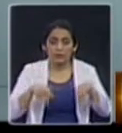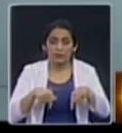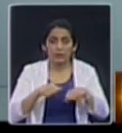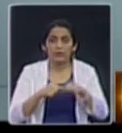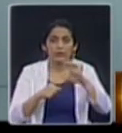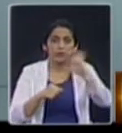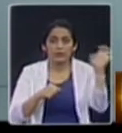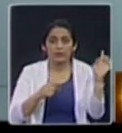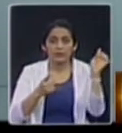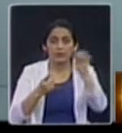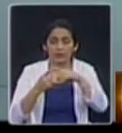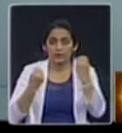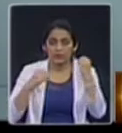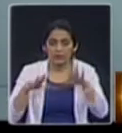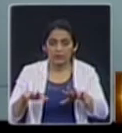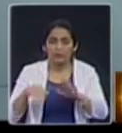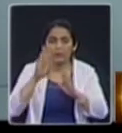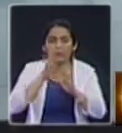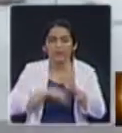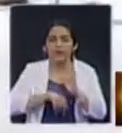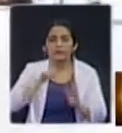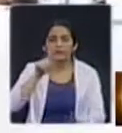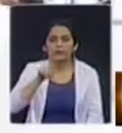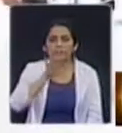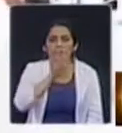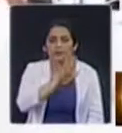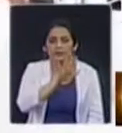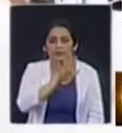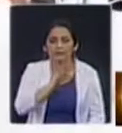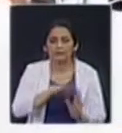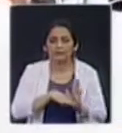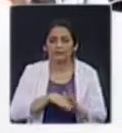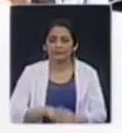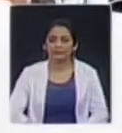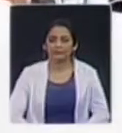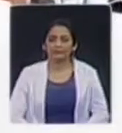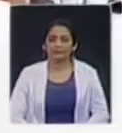mismo periodo, bajó a 115 casos. Gilena Perlaza, Telerama Noticias.